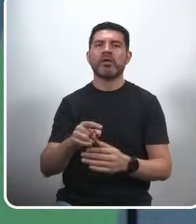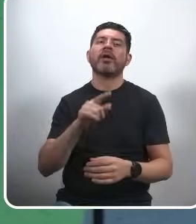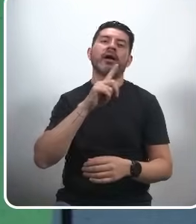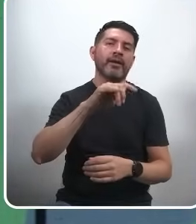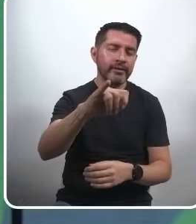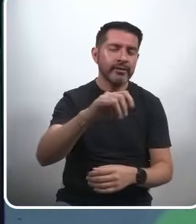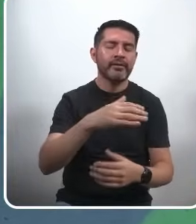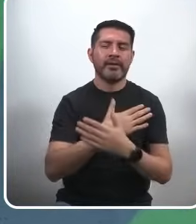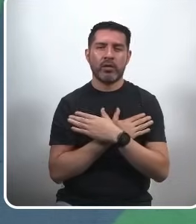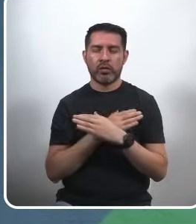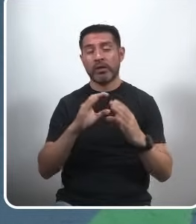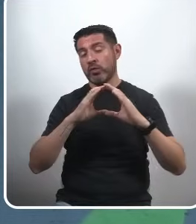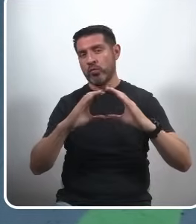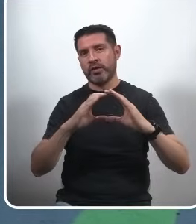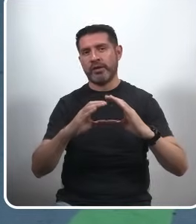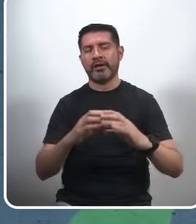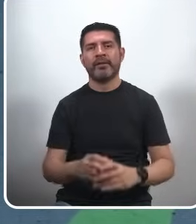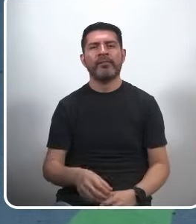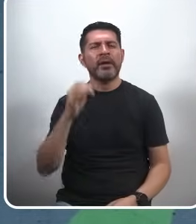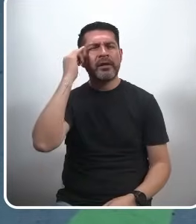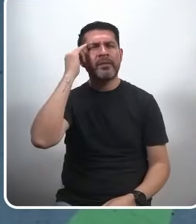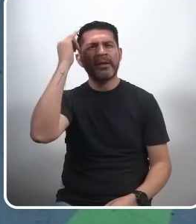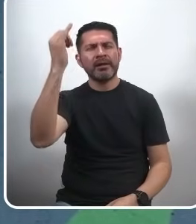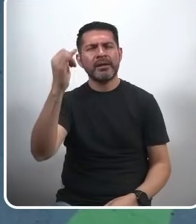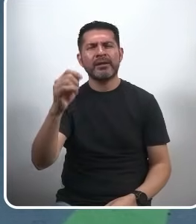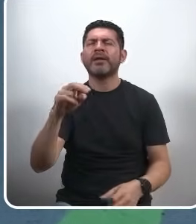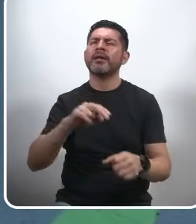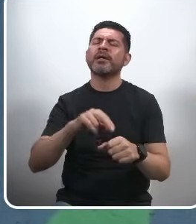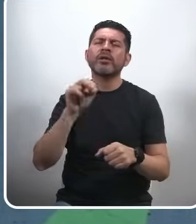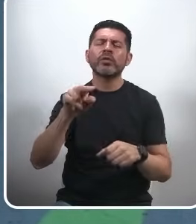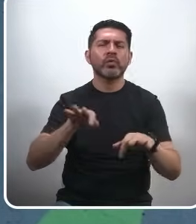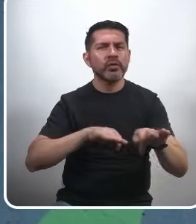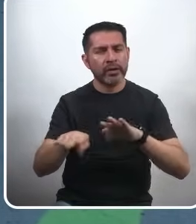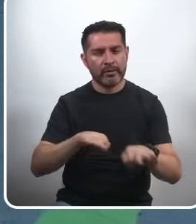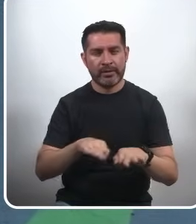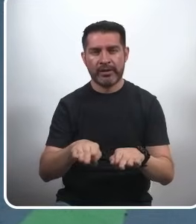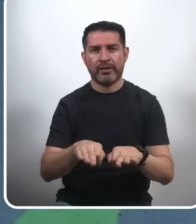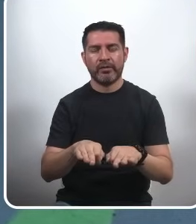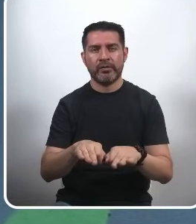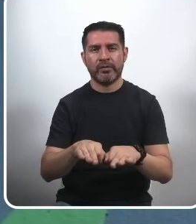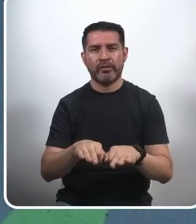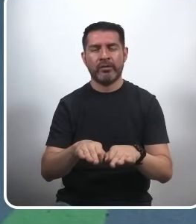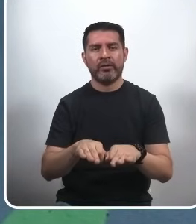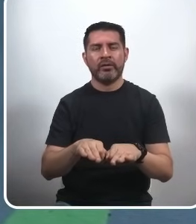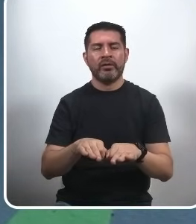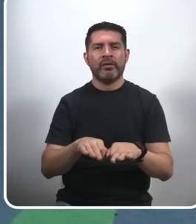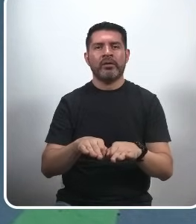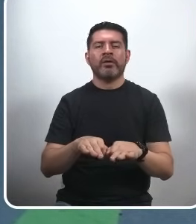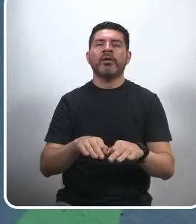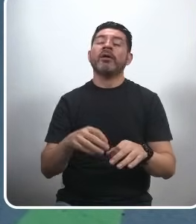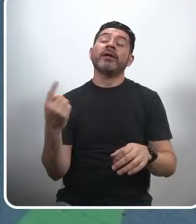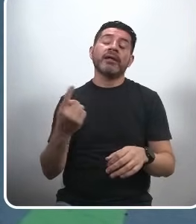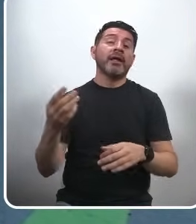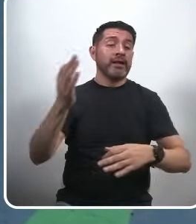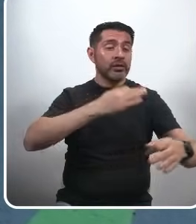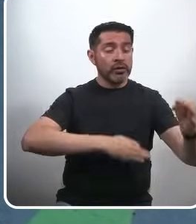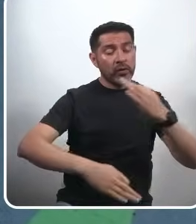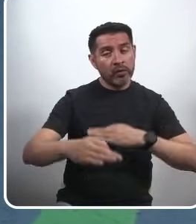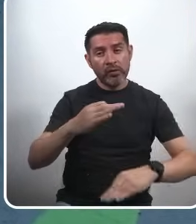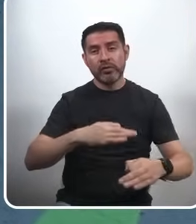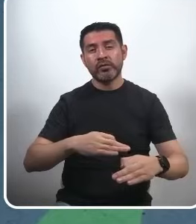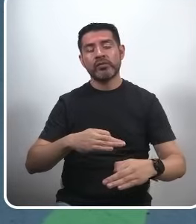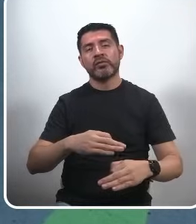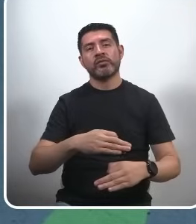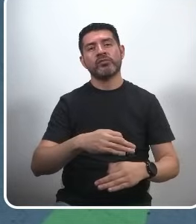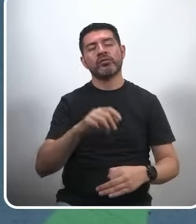tu empresa, todos tus compañeros de trabajo se trataran unos con otros como Jesucristo tratan con cada uno de nosotros? ¿Cuántos